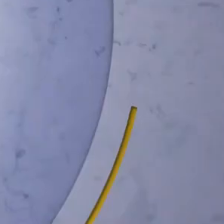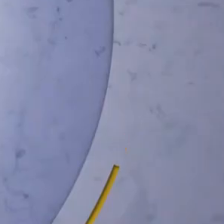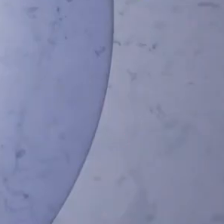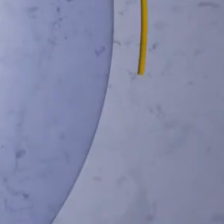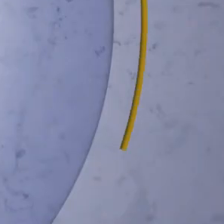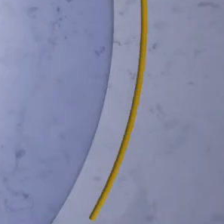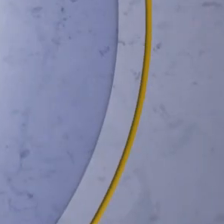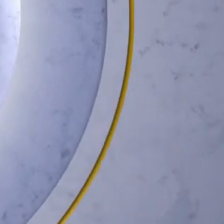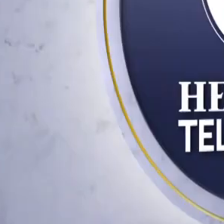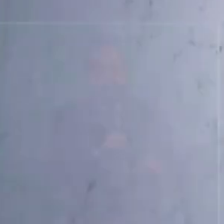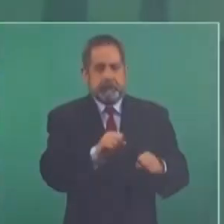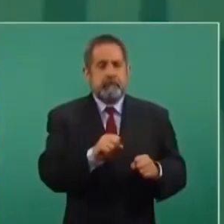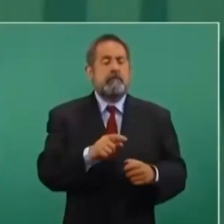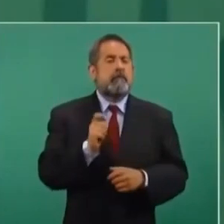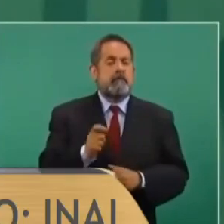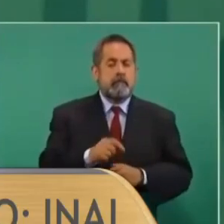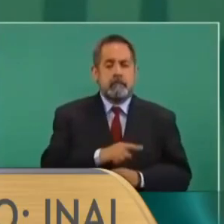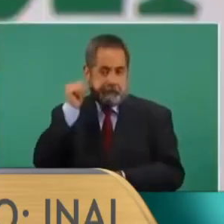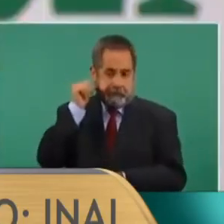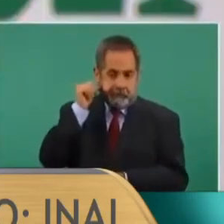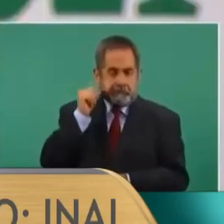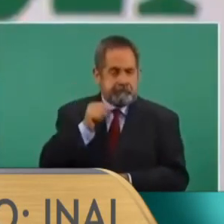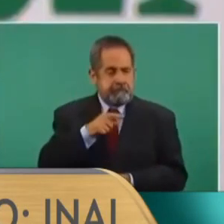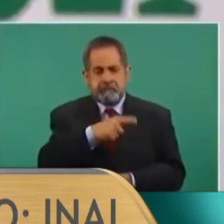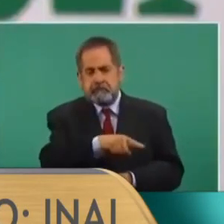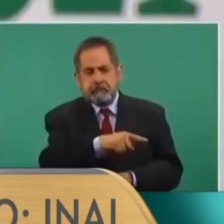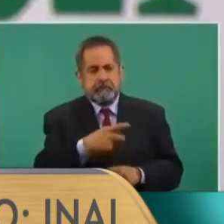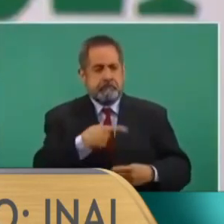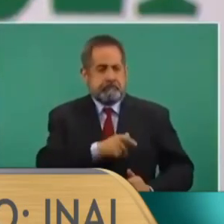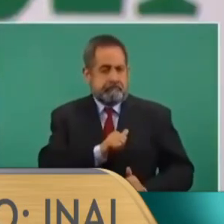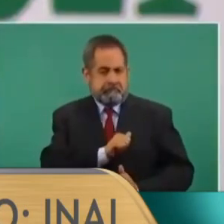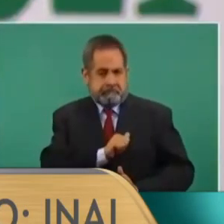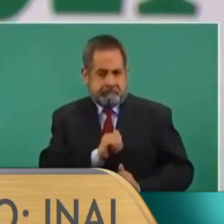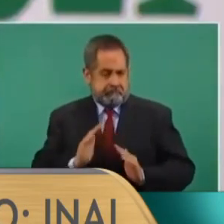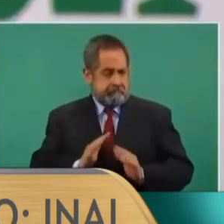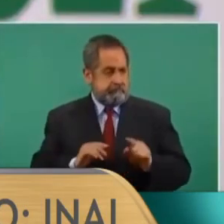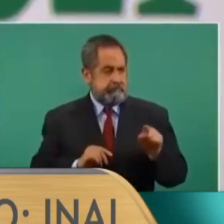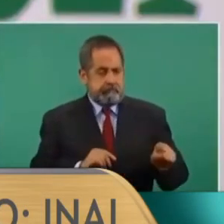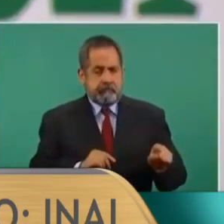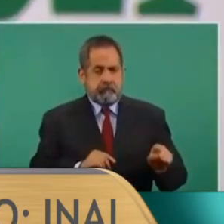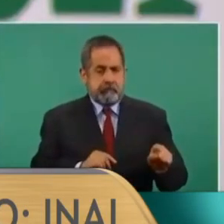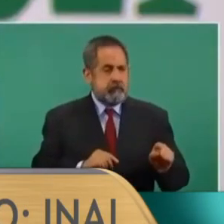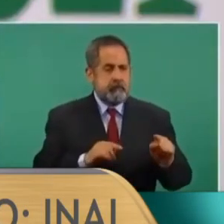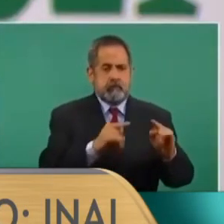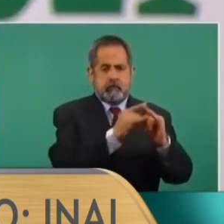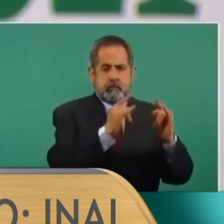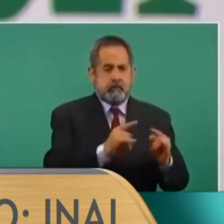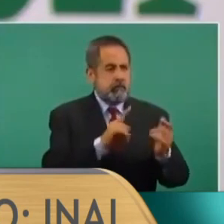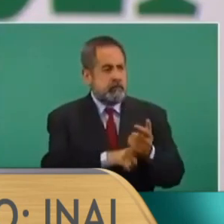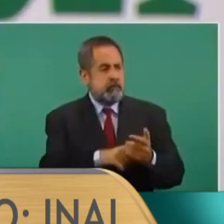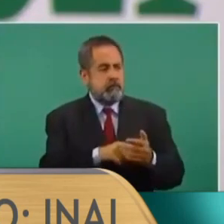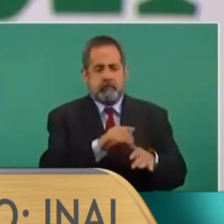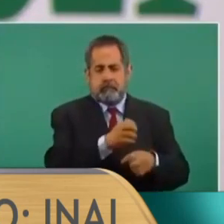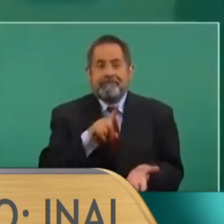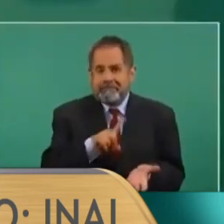y protección de datos personales dio a conocer que fue hasta la tarde de este miércoles que la secretaría de la defensa nacional envió